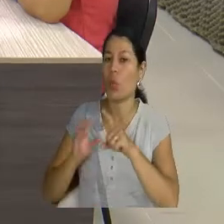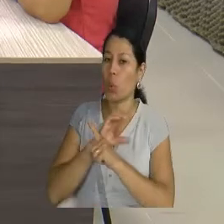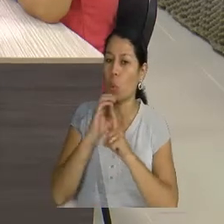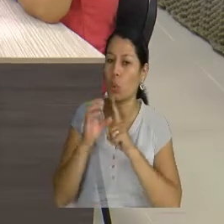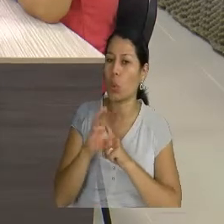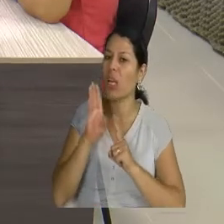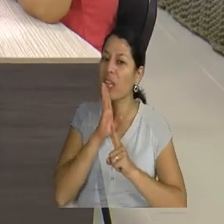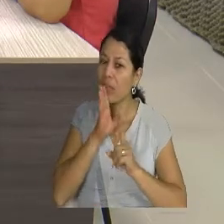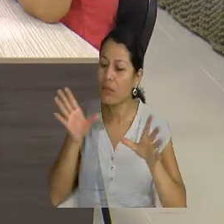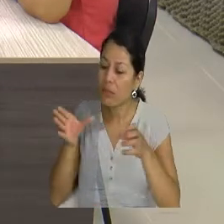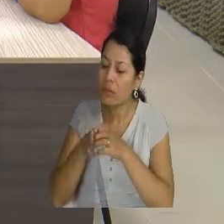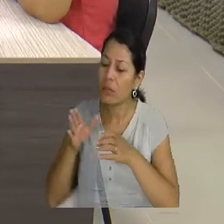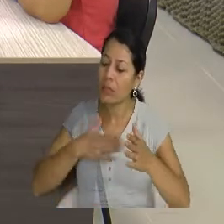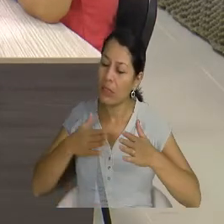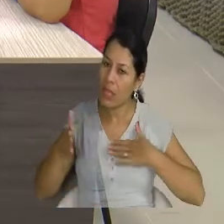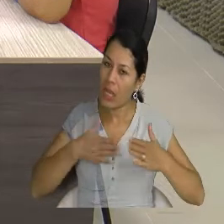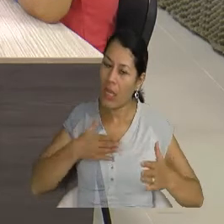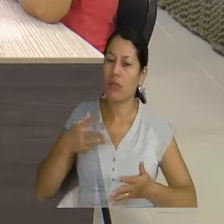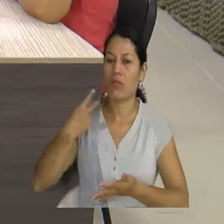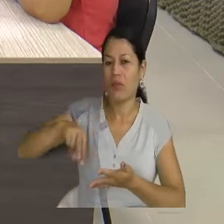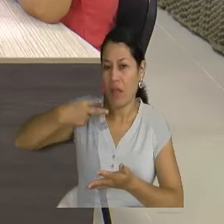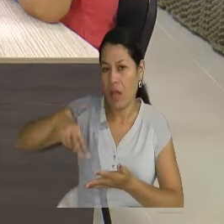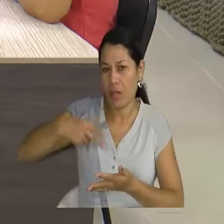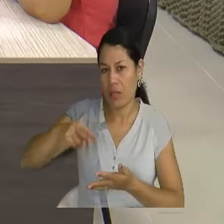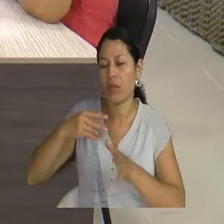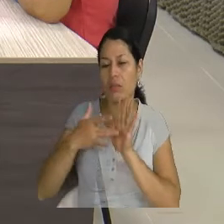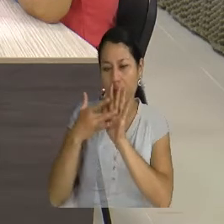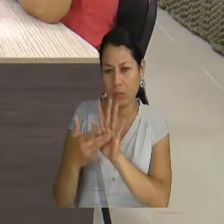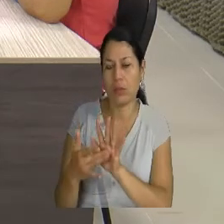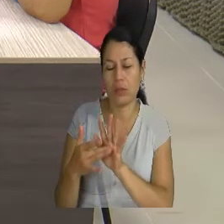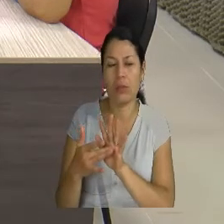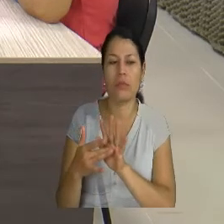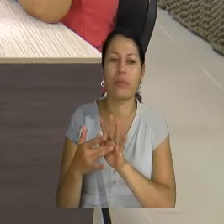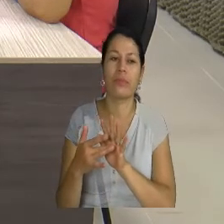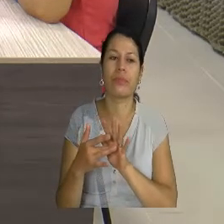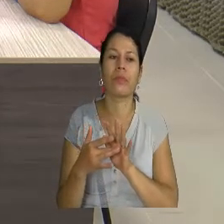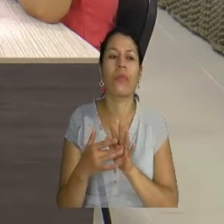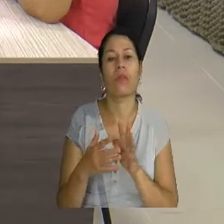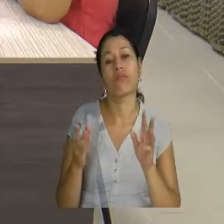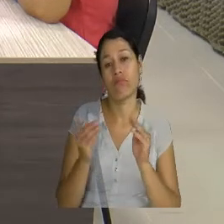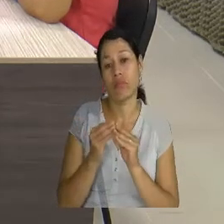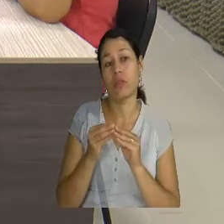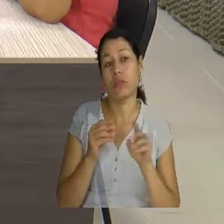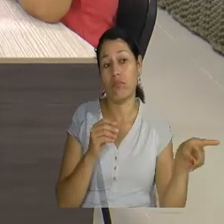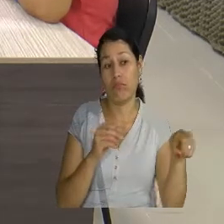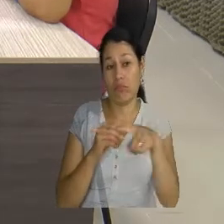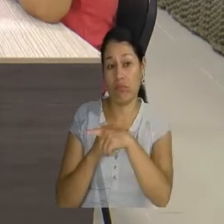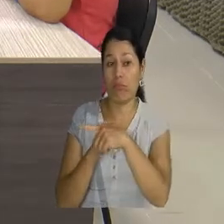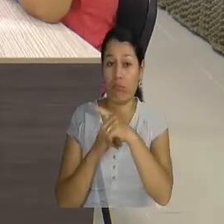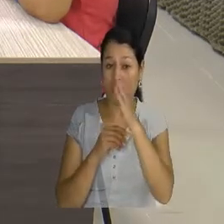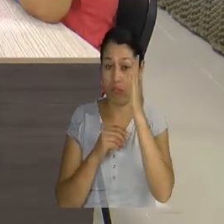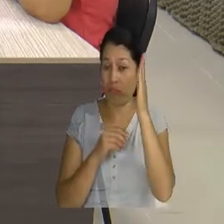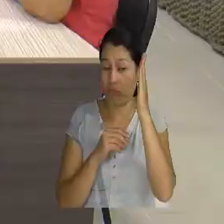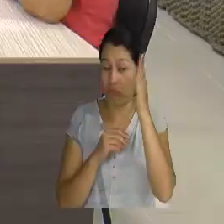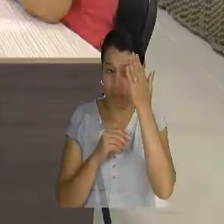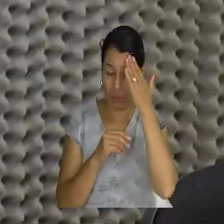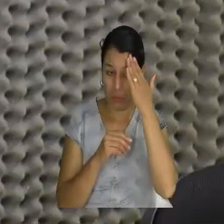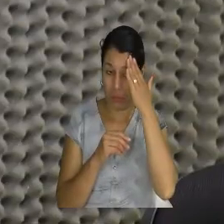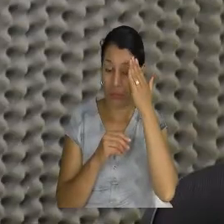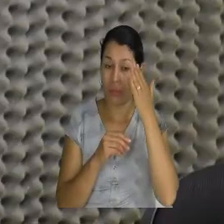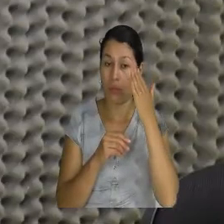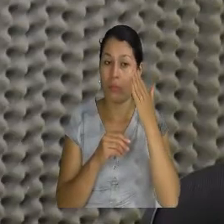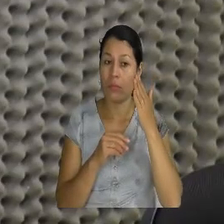y de danza que van a estar también participando en el evento. Ustedes saben que de todas maneras el show